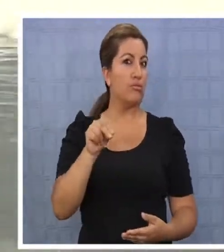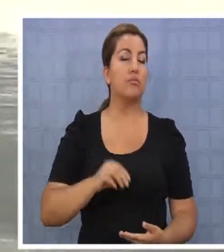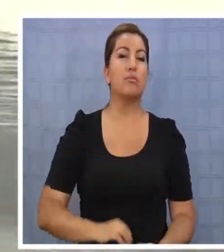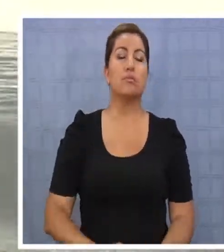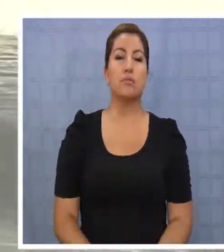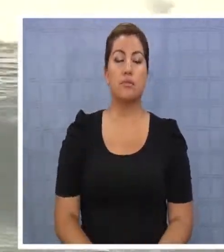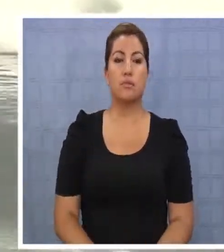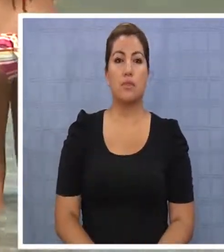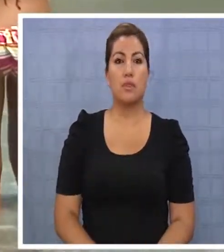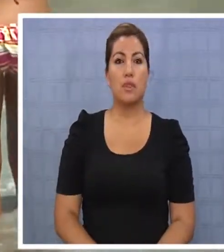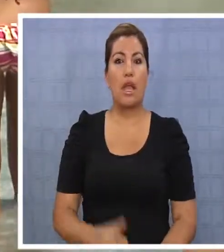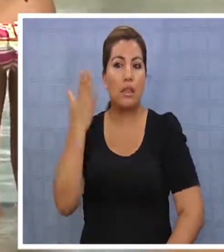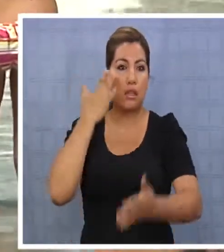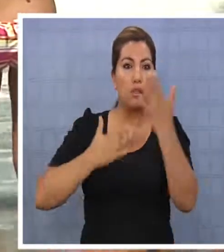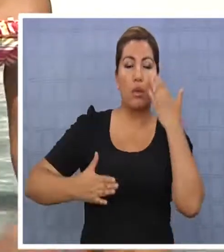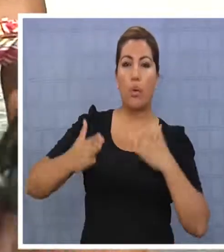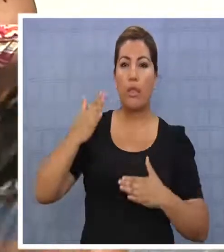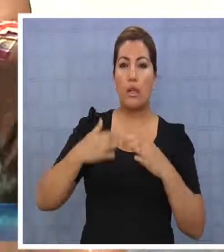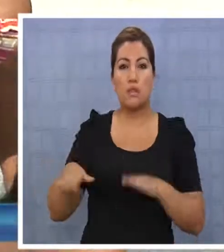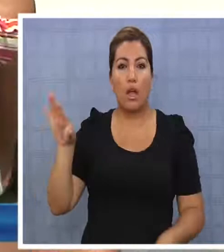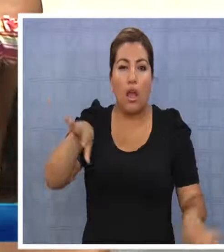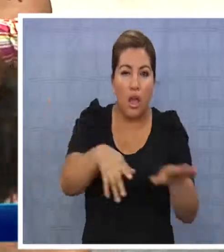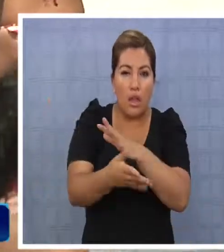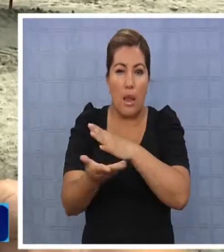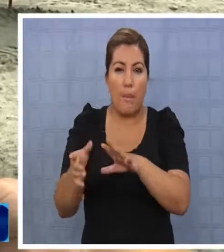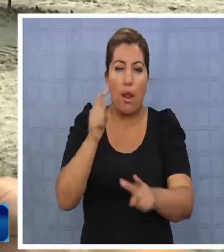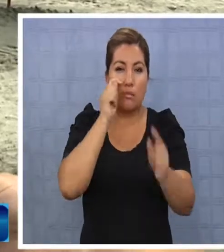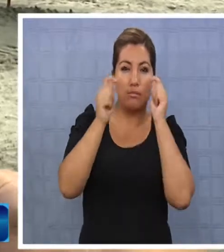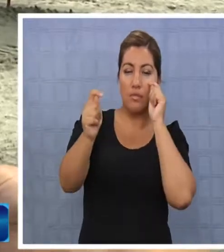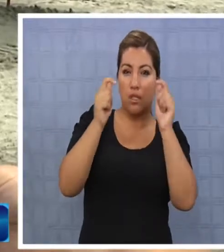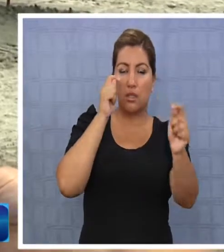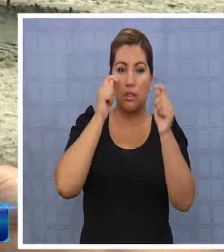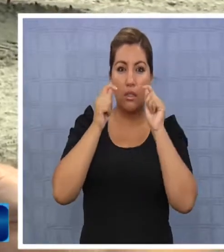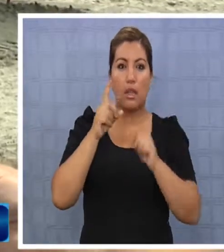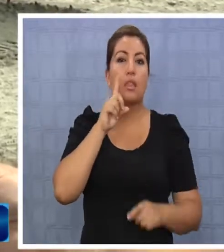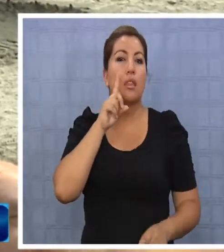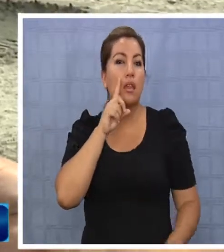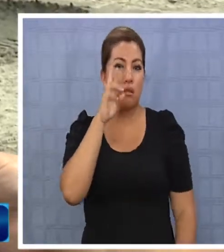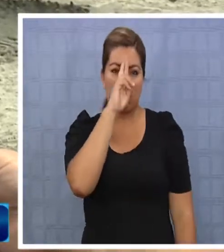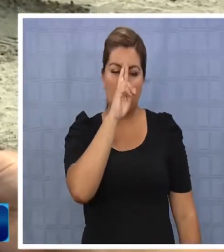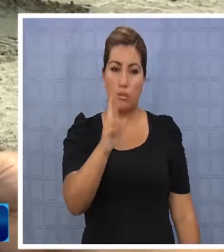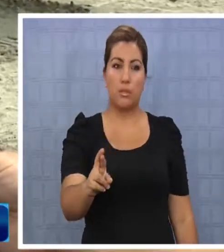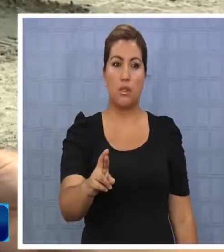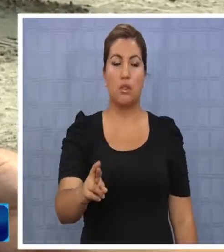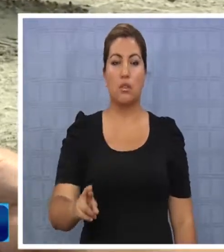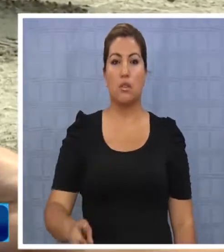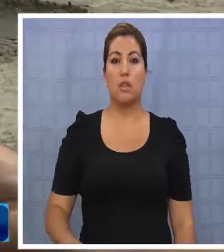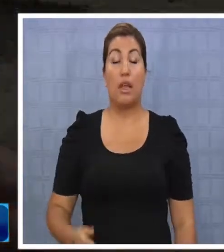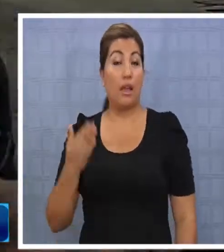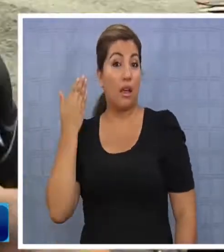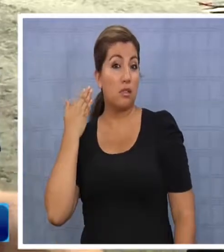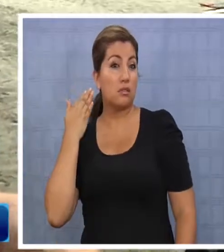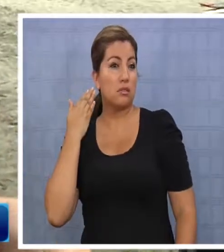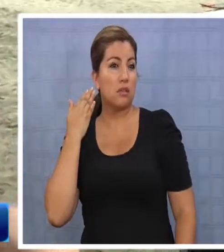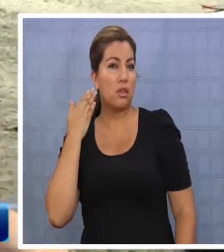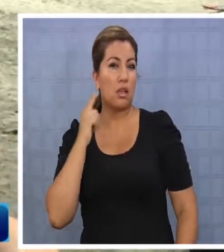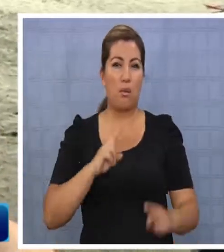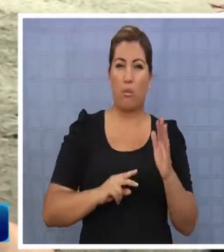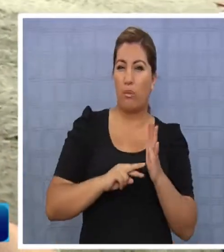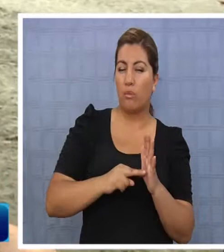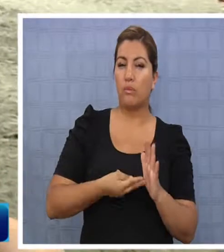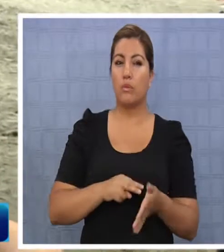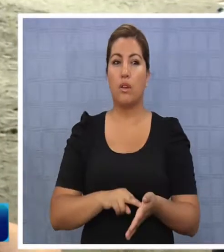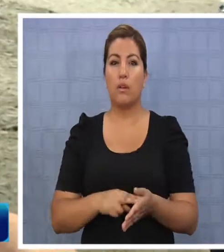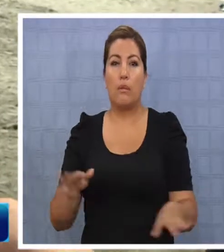entre otras cosas. Hay que cuidarse sobre todo en el mar, que también es peligroso y hay que tenerle respeto. Ha habido harto